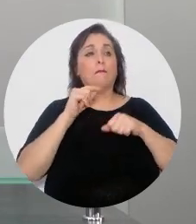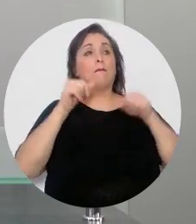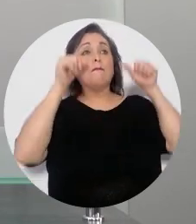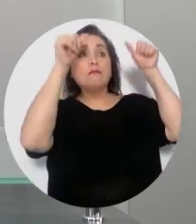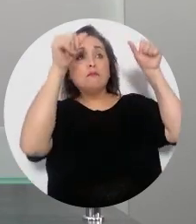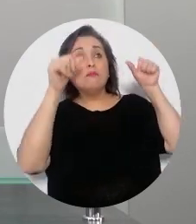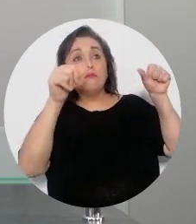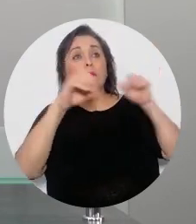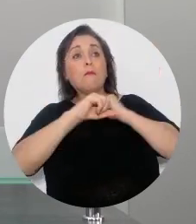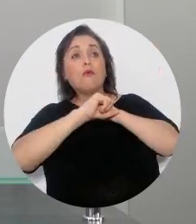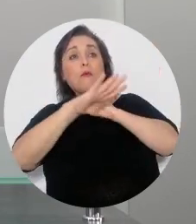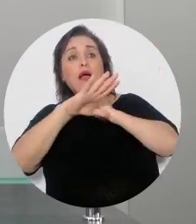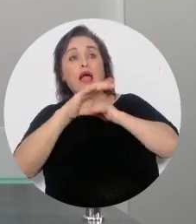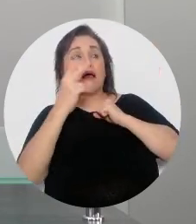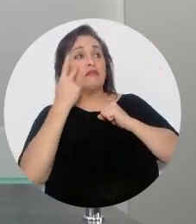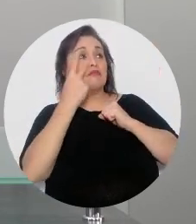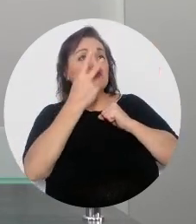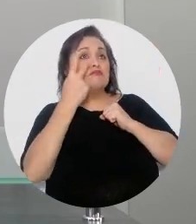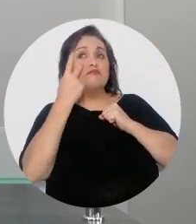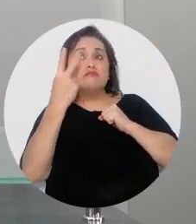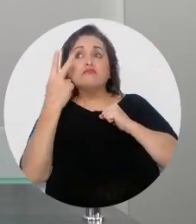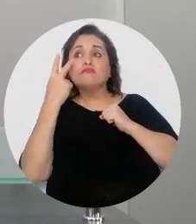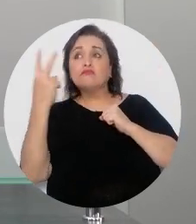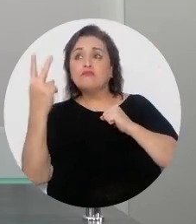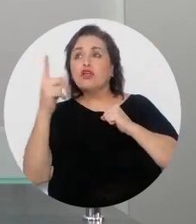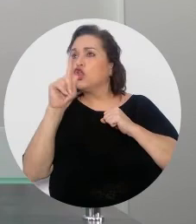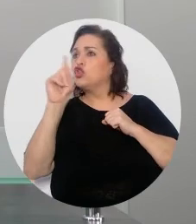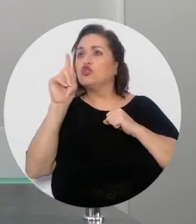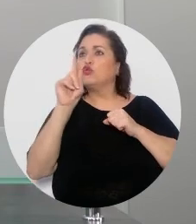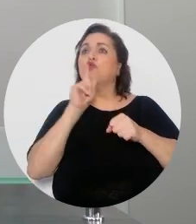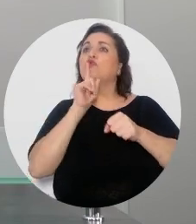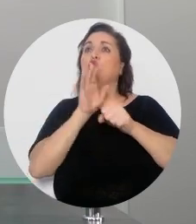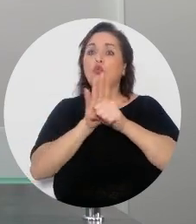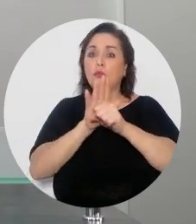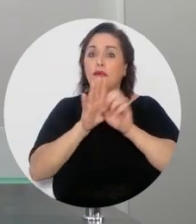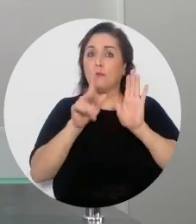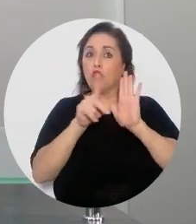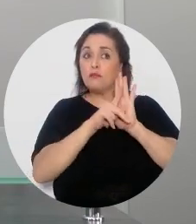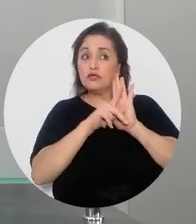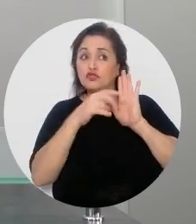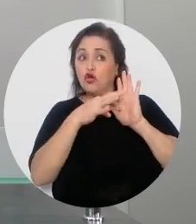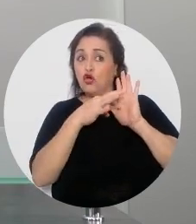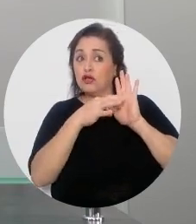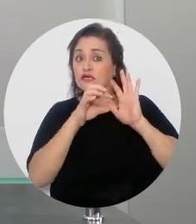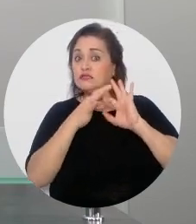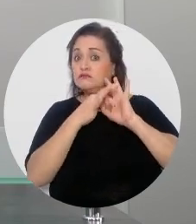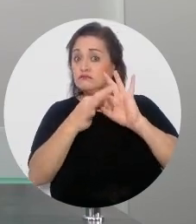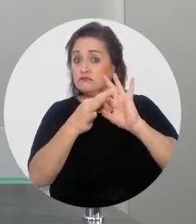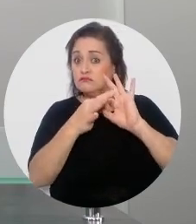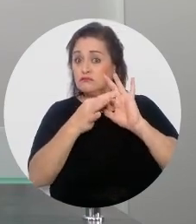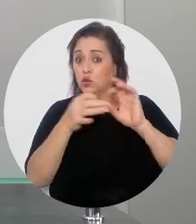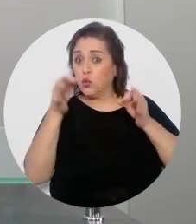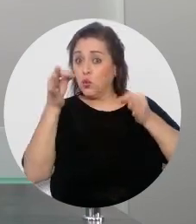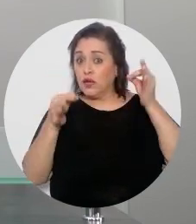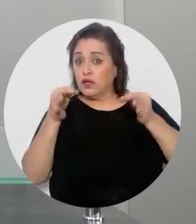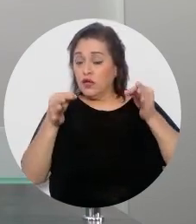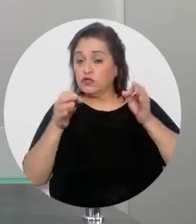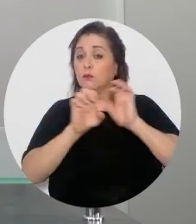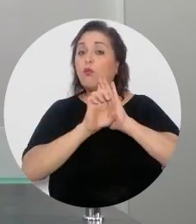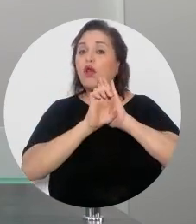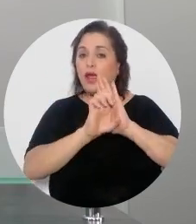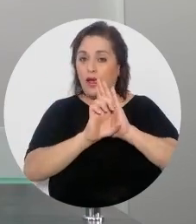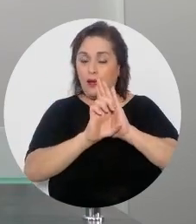autorizado para retirar aquella propaganda electoral que incumpla las prohibiciones dispuestas en el